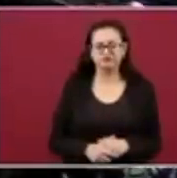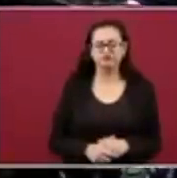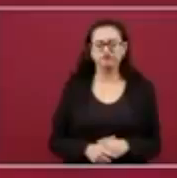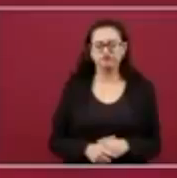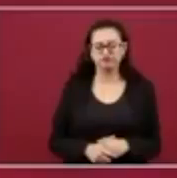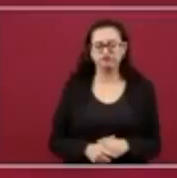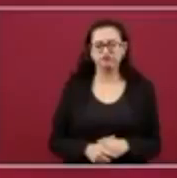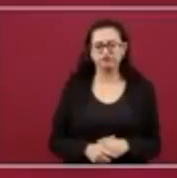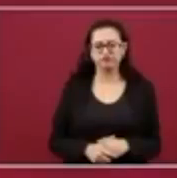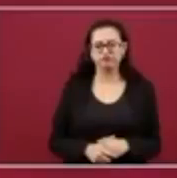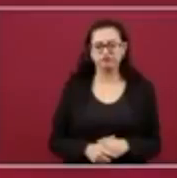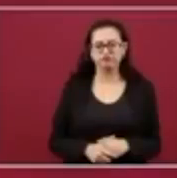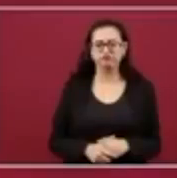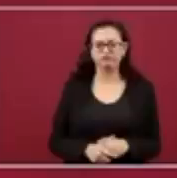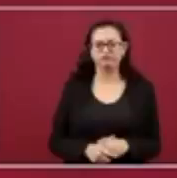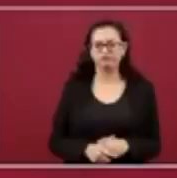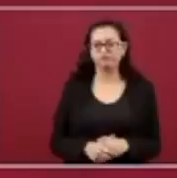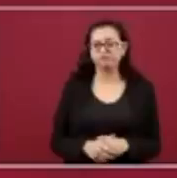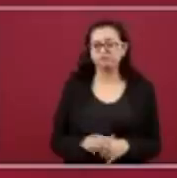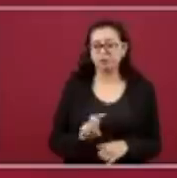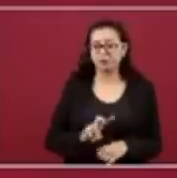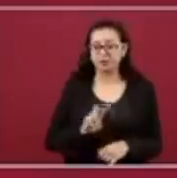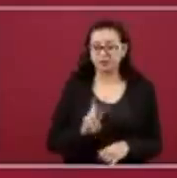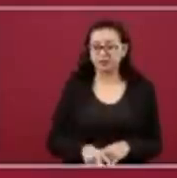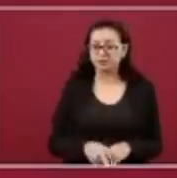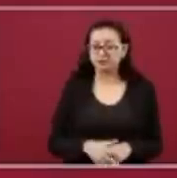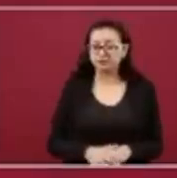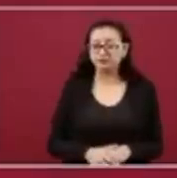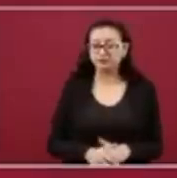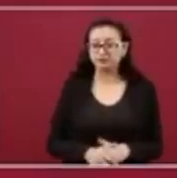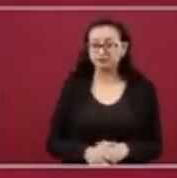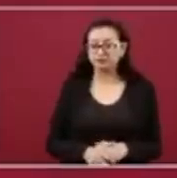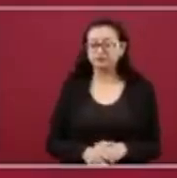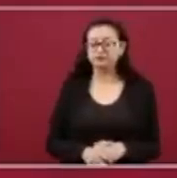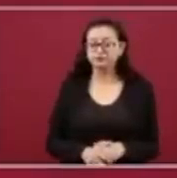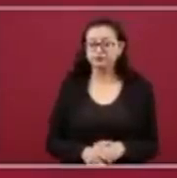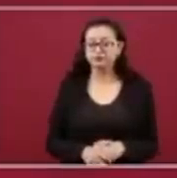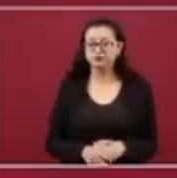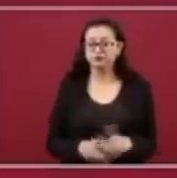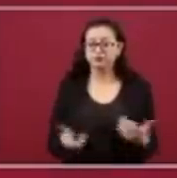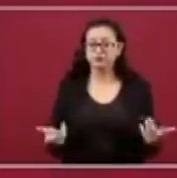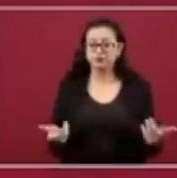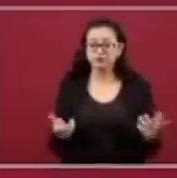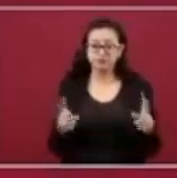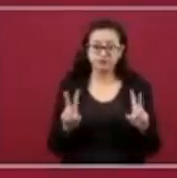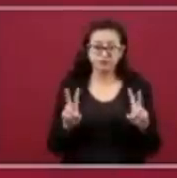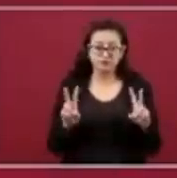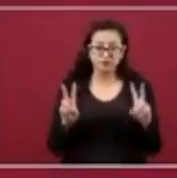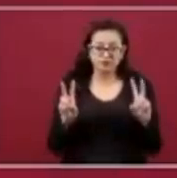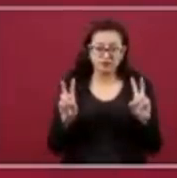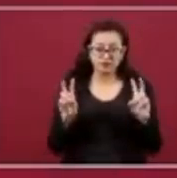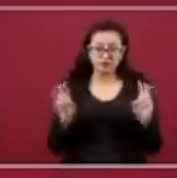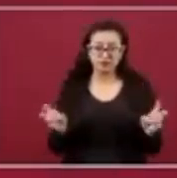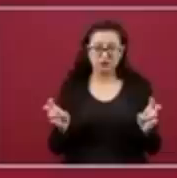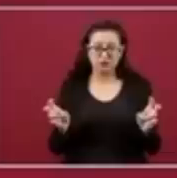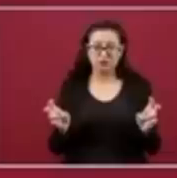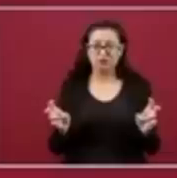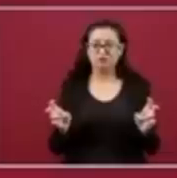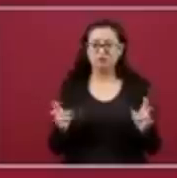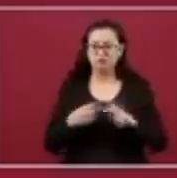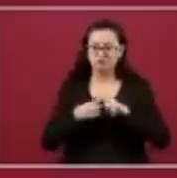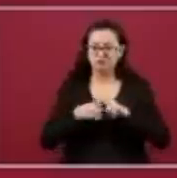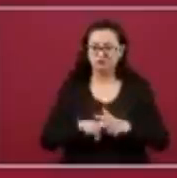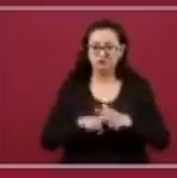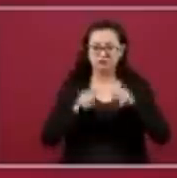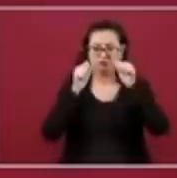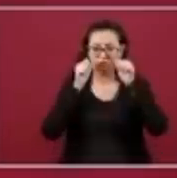es cierto lo que comentas y es un tema que se está atendiendo, lo